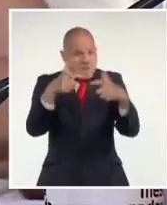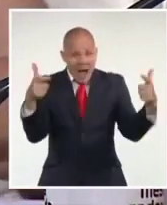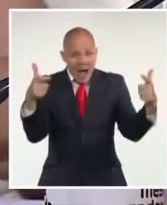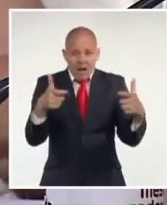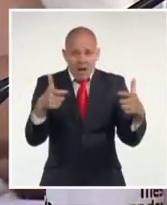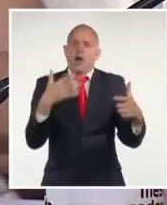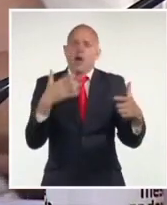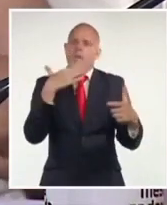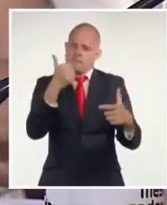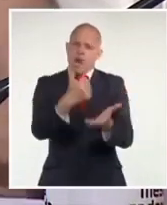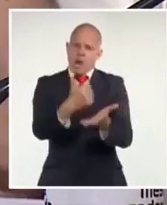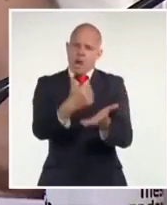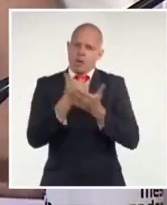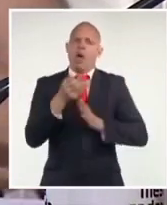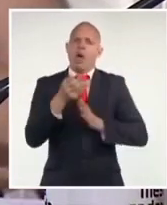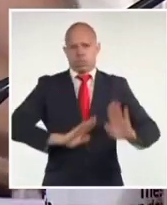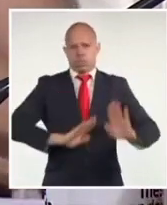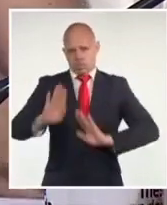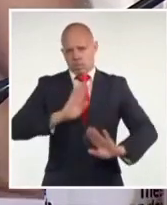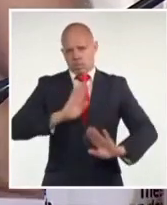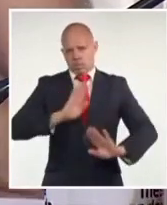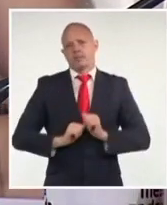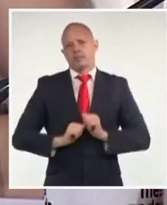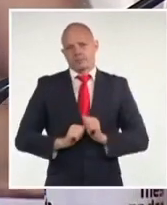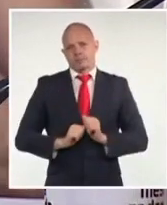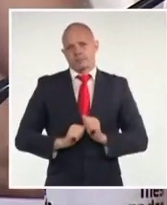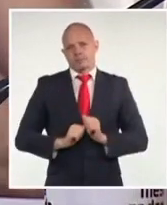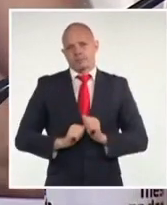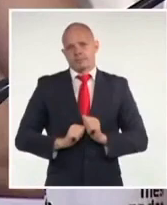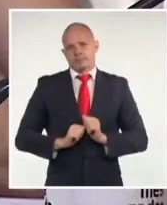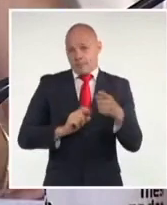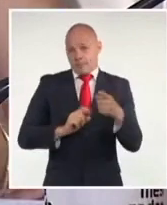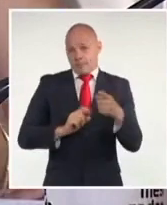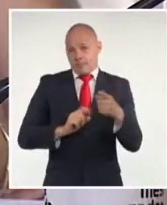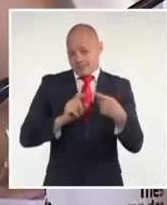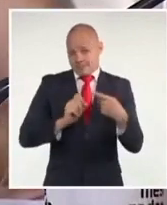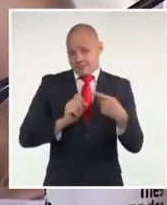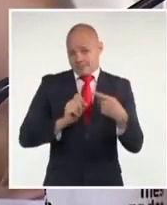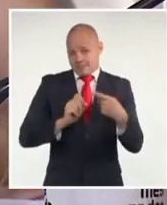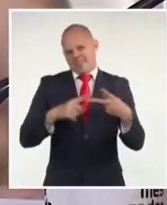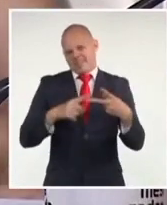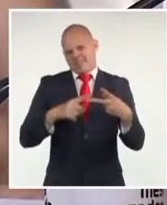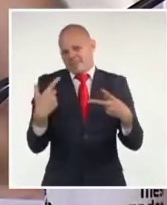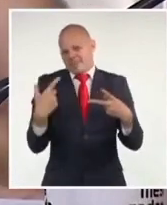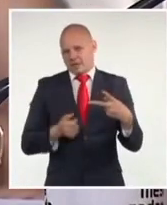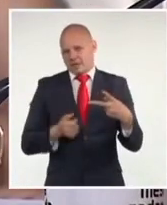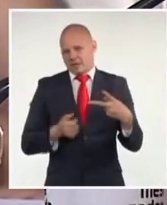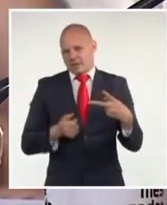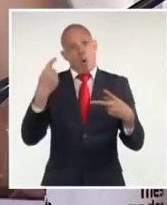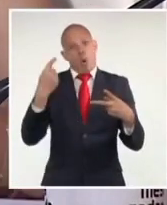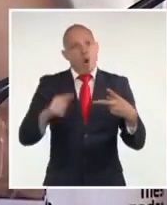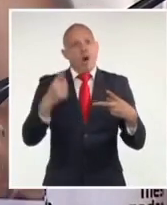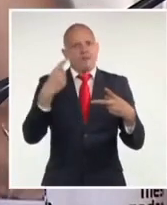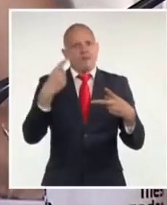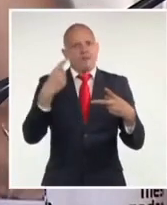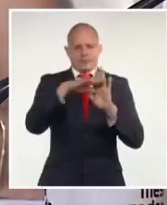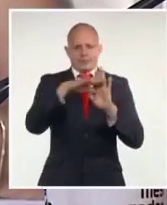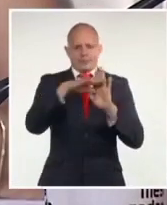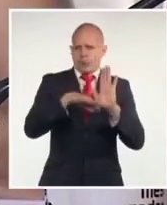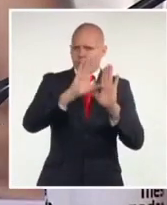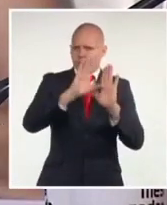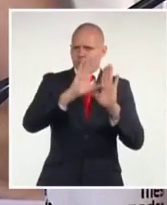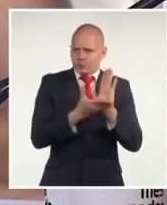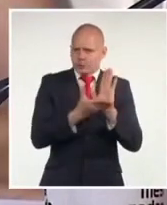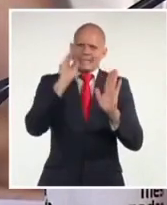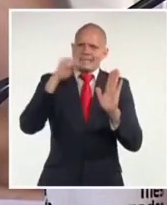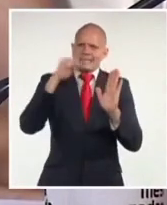este sentido. Pero hay que unir a la vacunación también las medidas de seguimiento que se han divulgado en